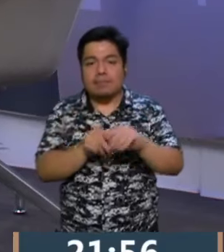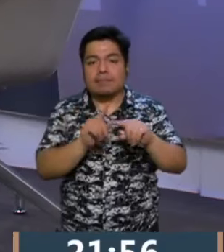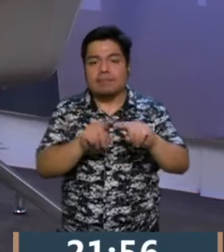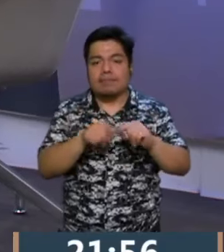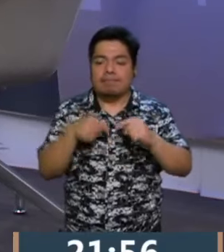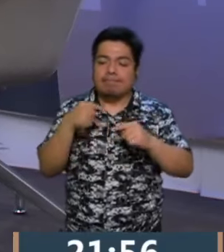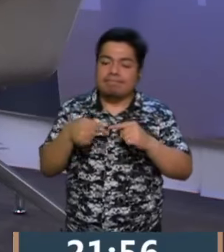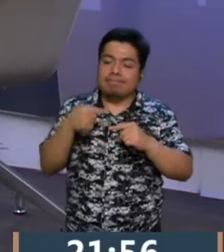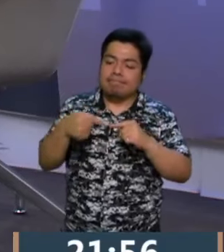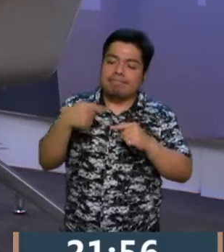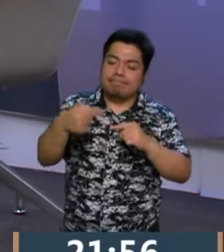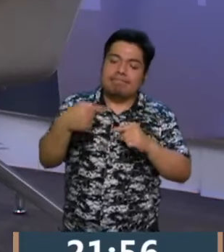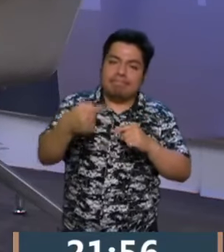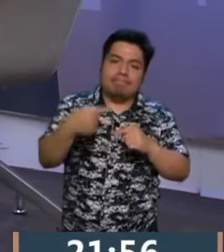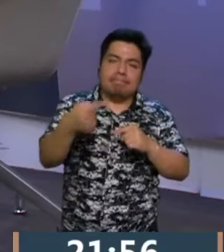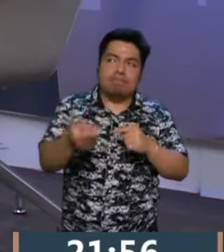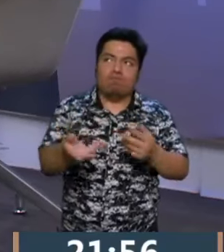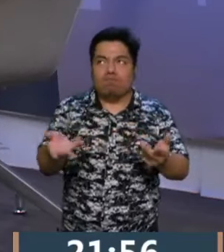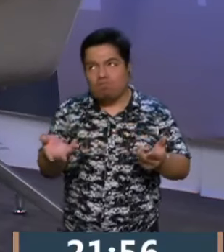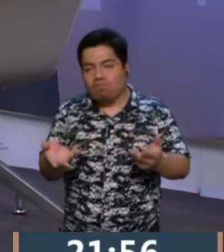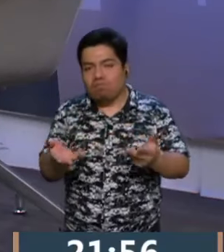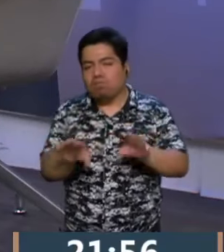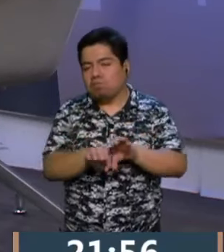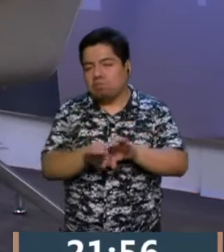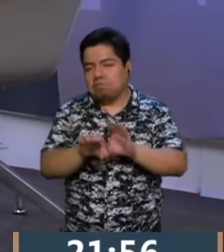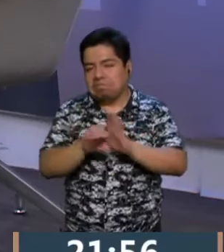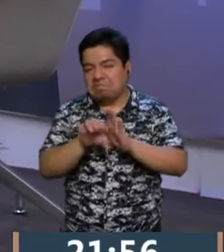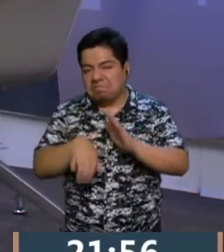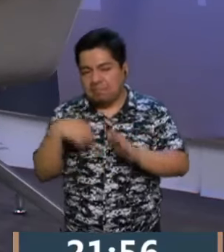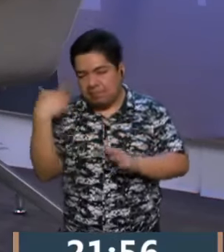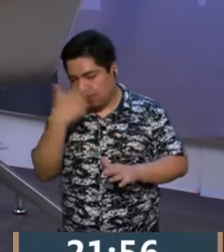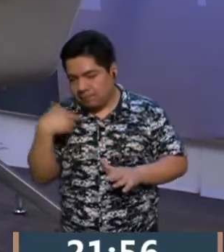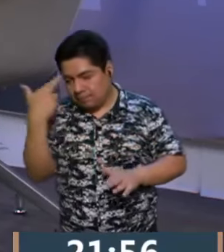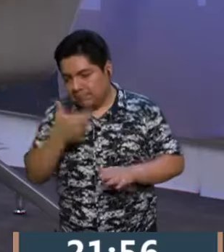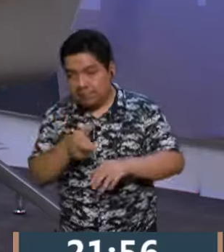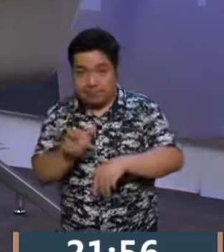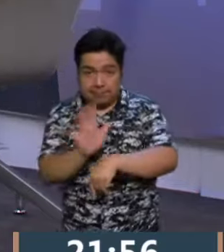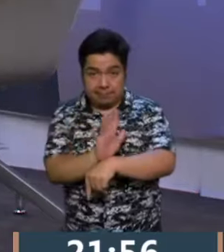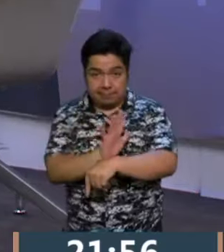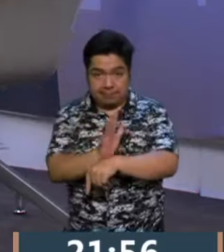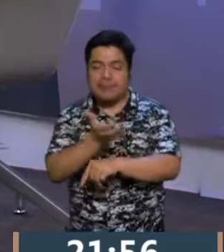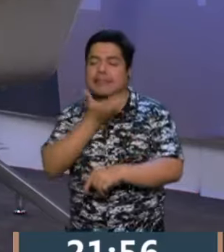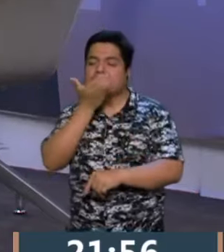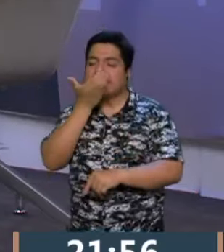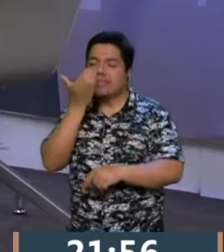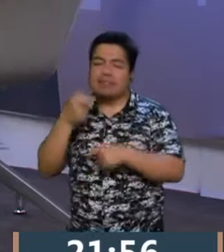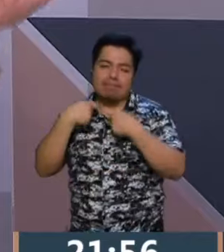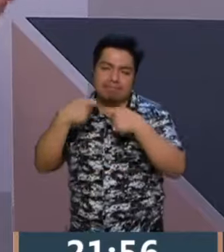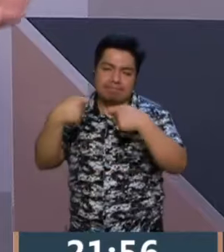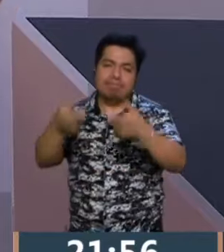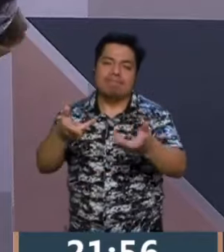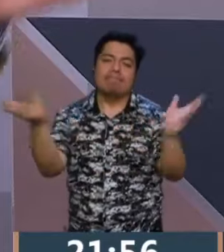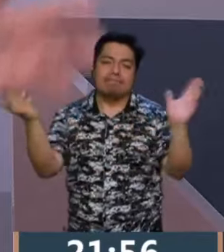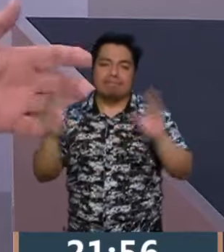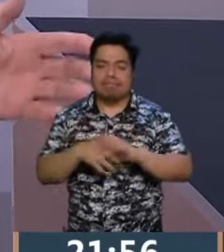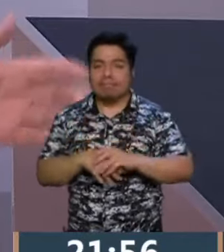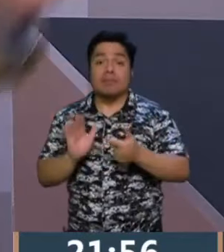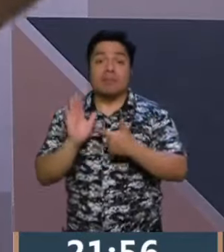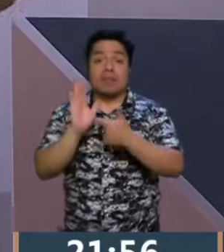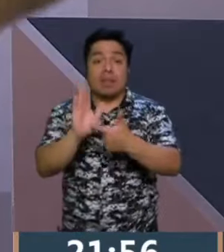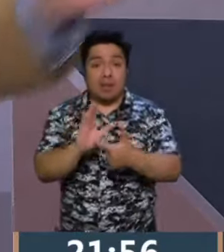ciclos de evaluación de la cinematografía clásica y tradicional. Presentar a los